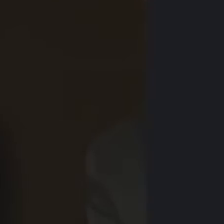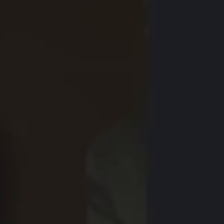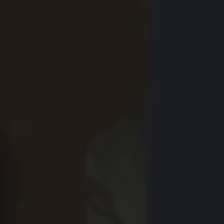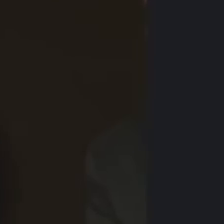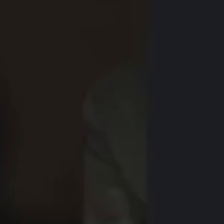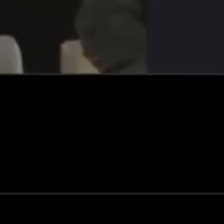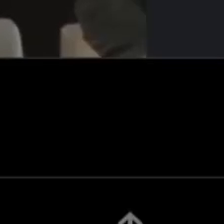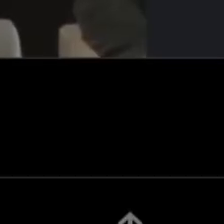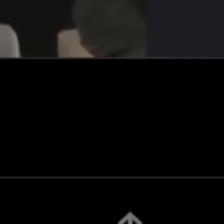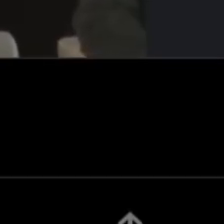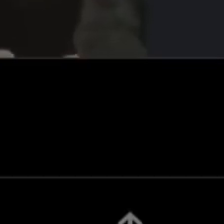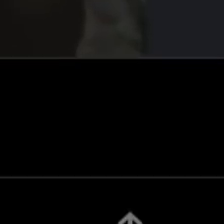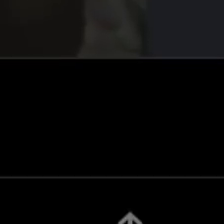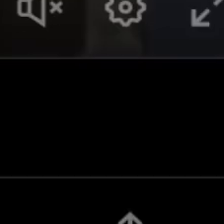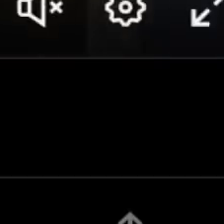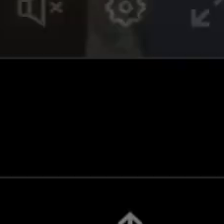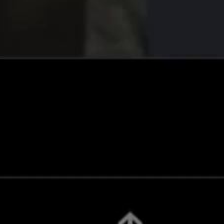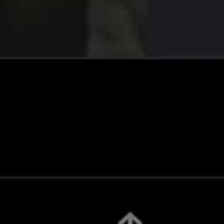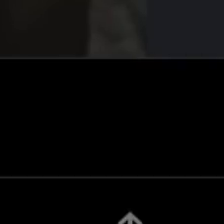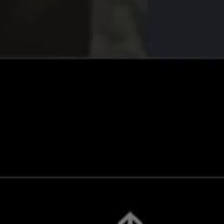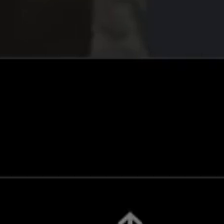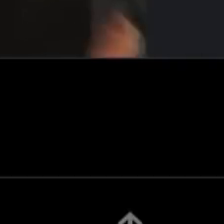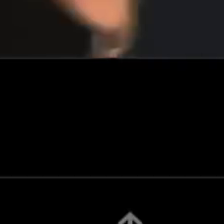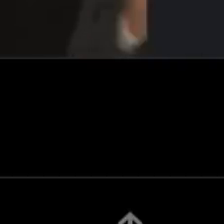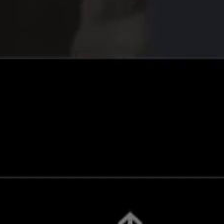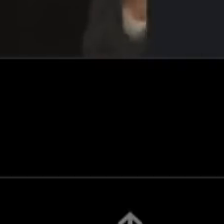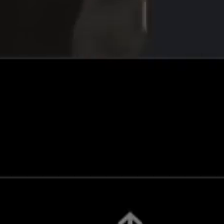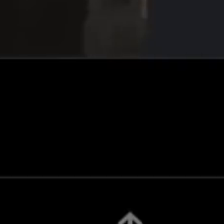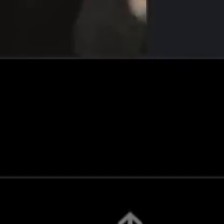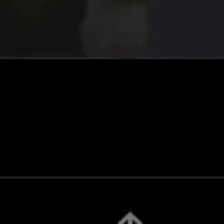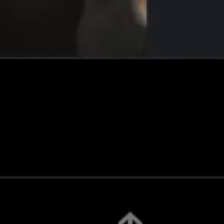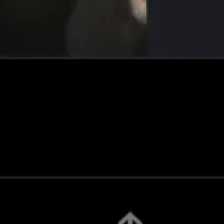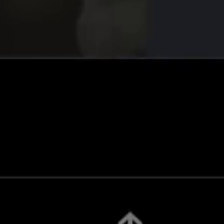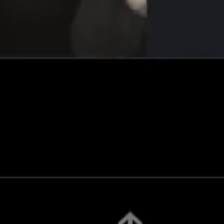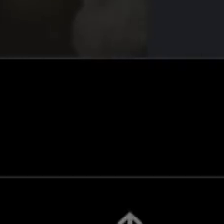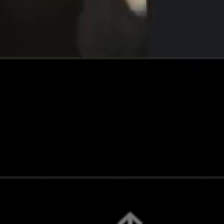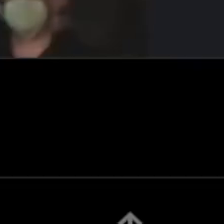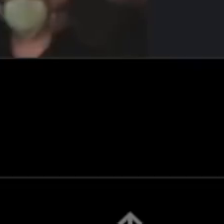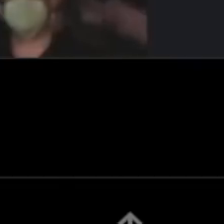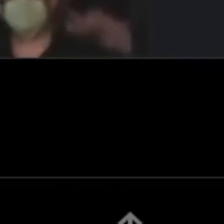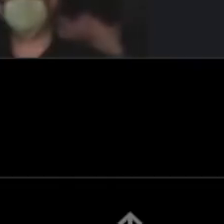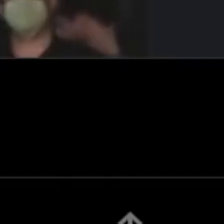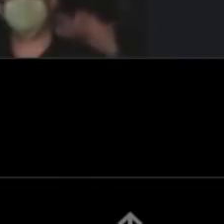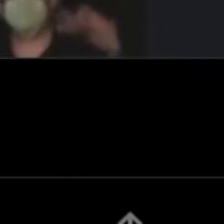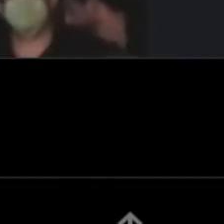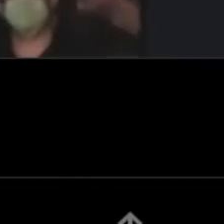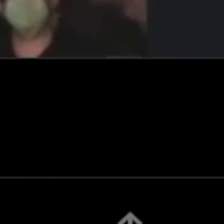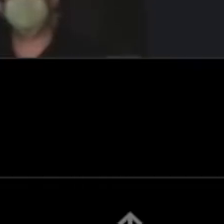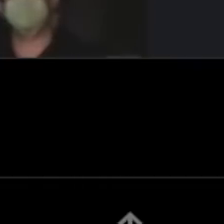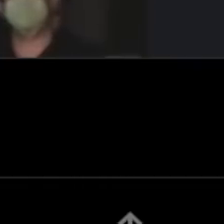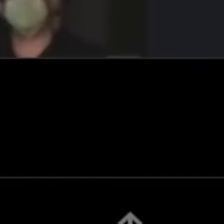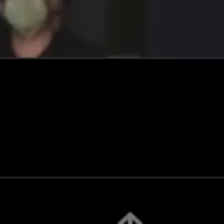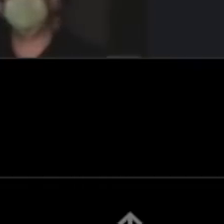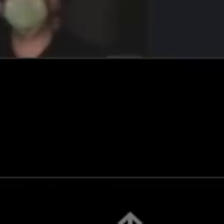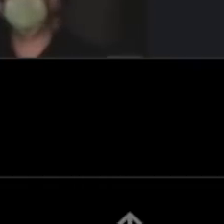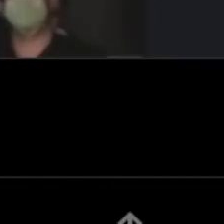Más bien dijo que el próximo lunes seguramente lo hará. Ya dijo que hay que esperar el